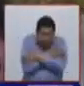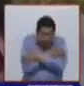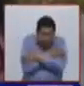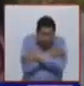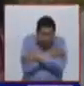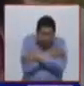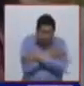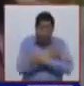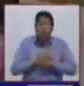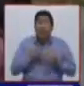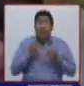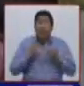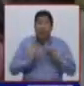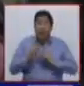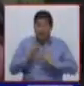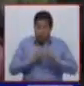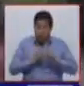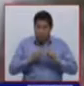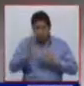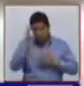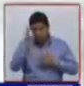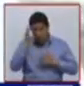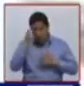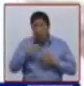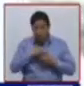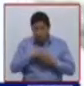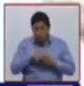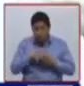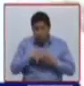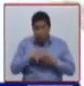con COVID, es mejor abrigarlos y cuidarlos.